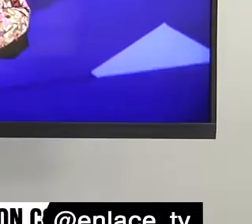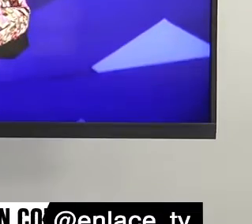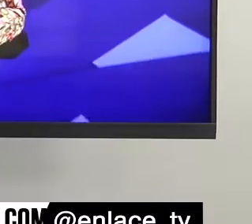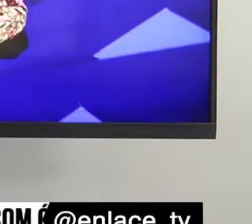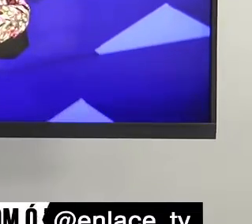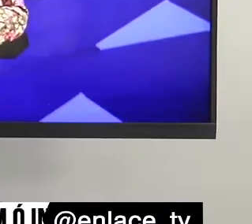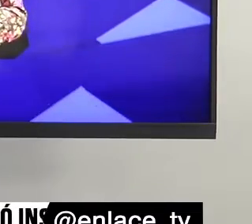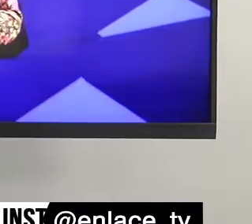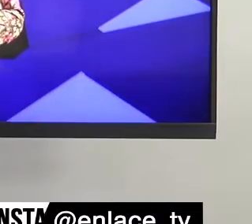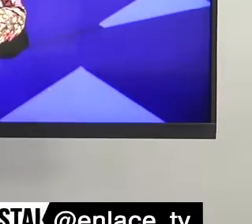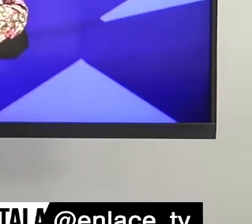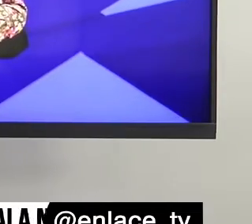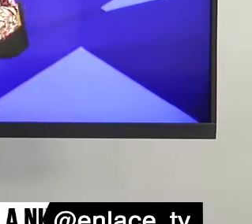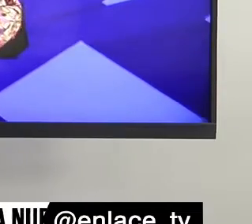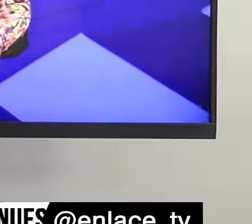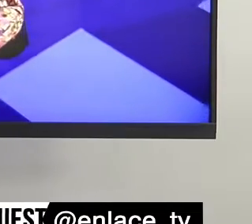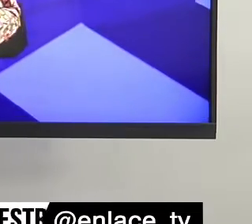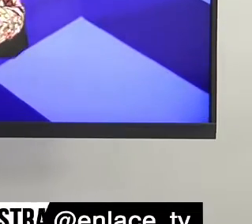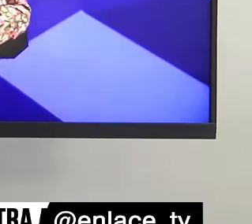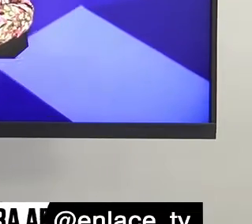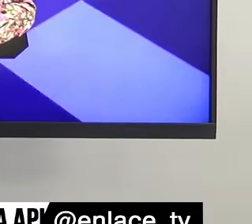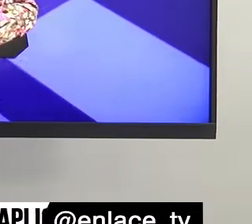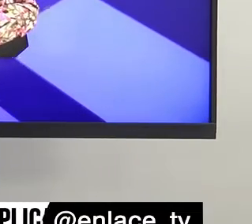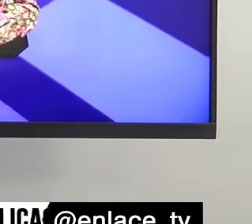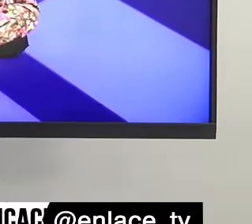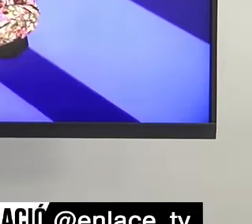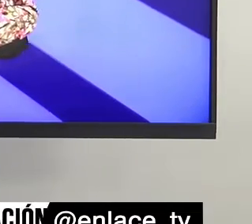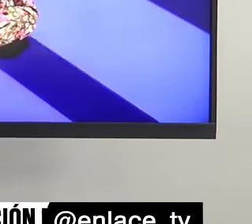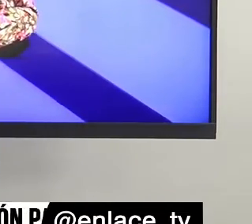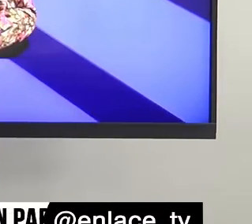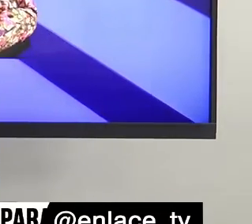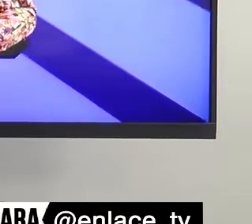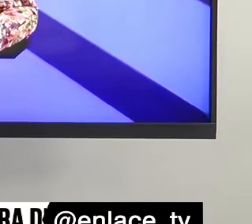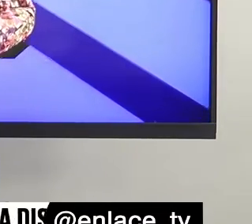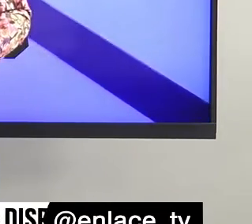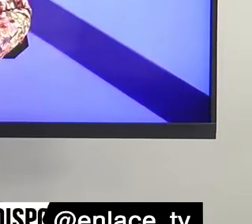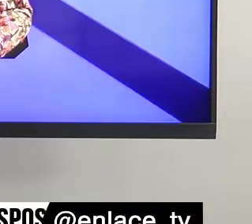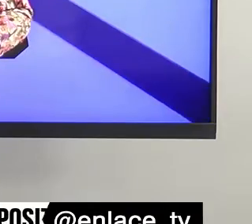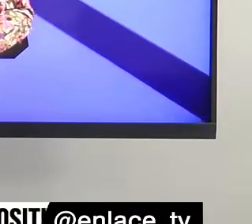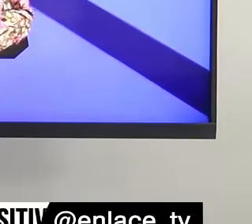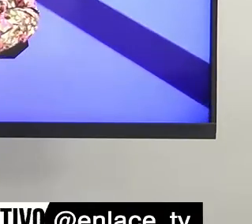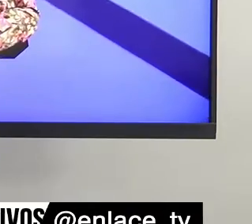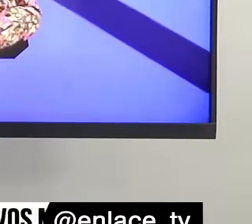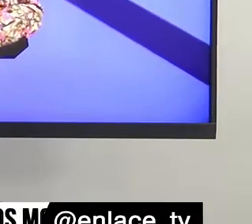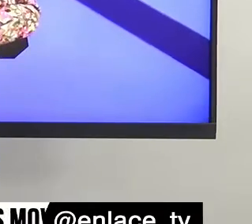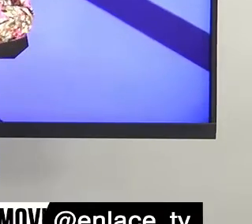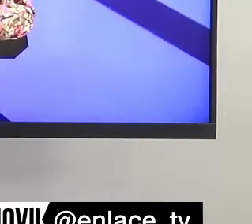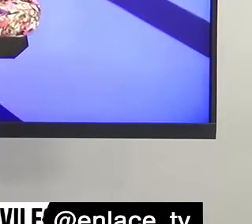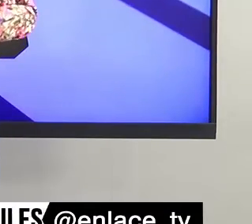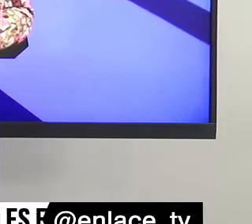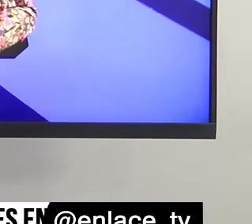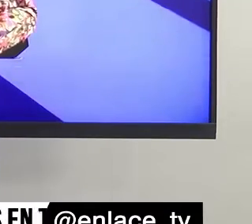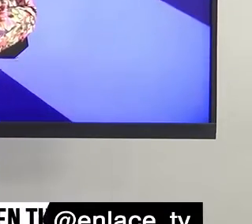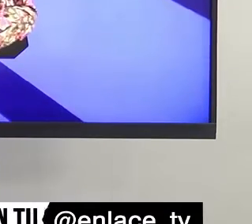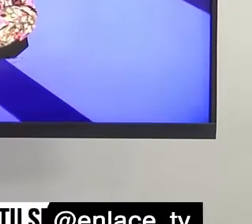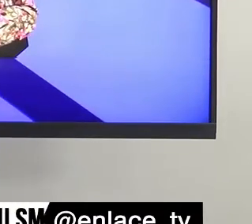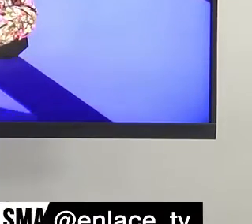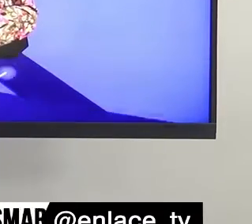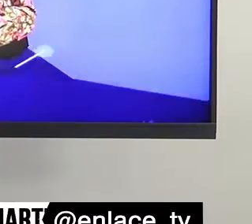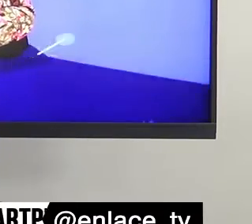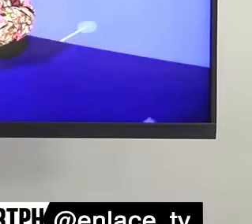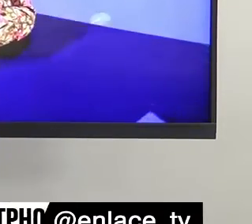vulnerable del puerto petrolero. Y en otras noticias, trabajadores de Consorcio Tradeco bloquearon por varias horas patio de ingreso